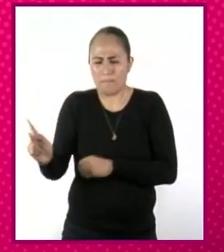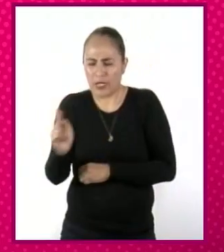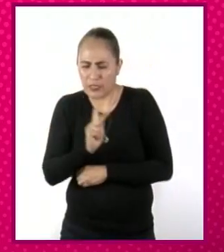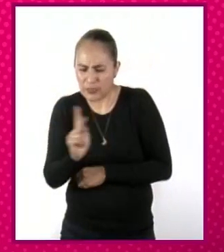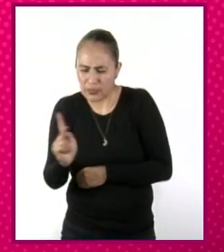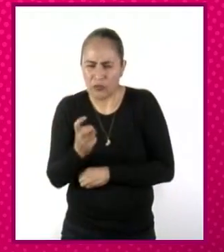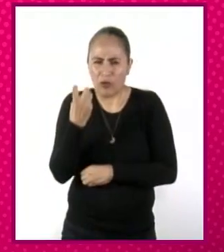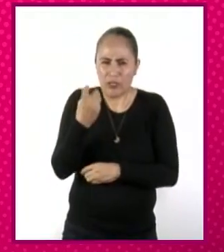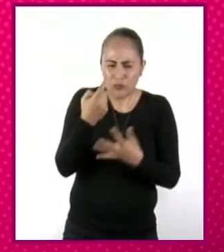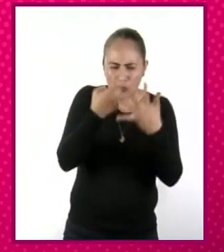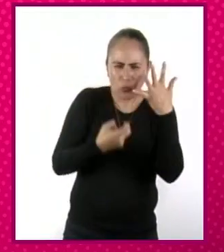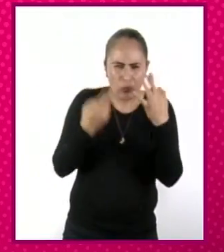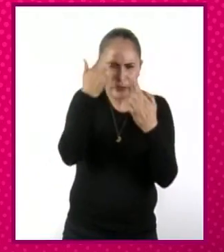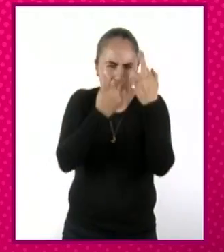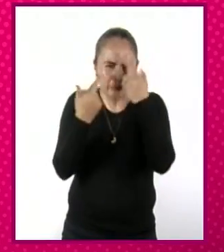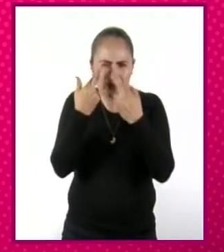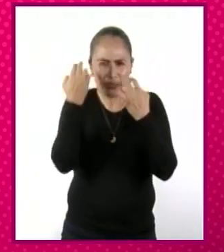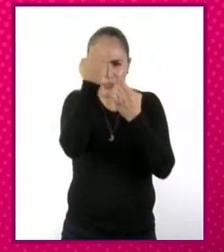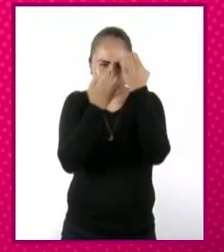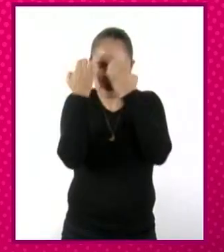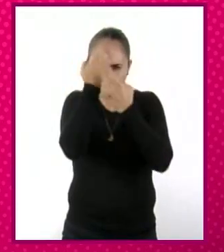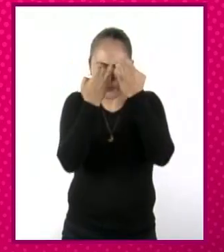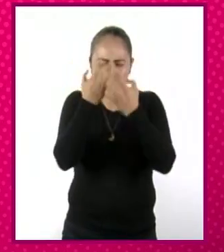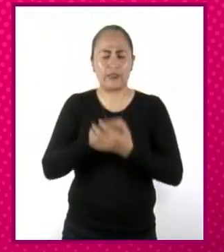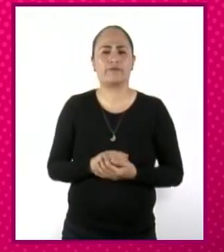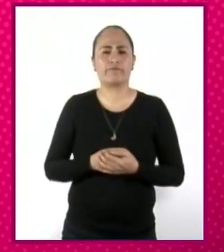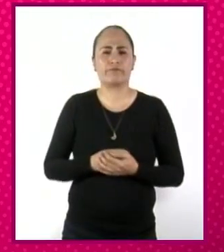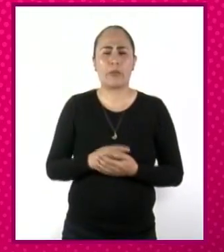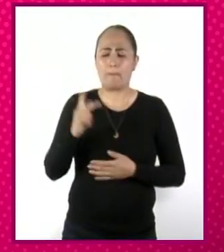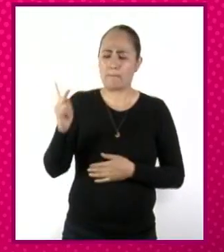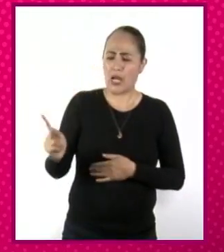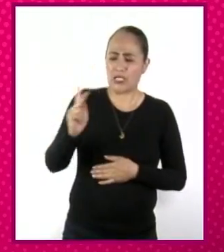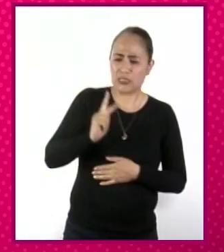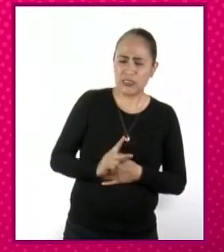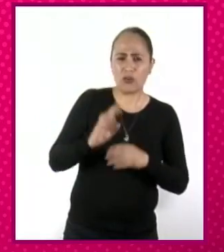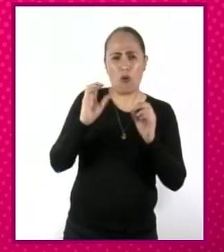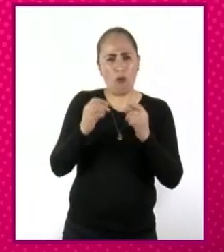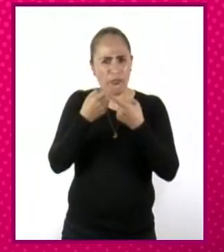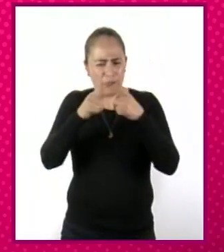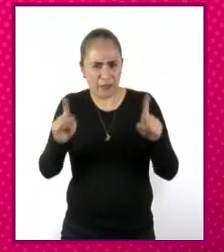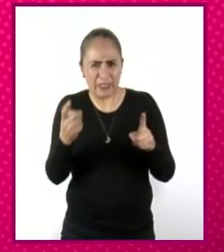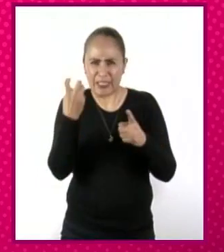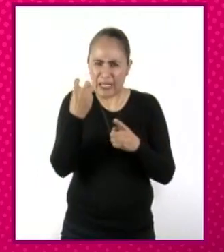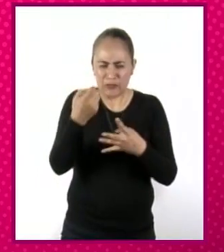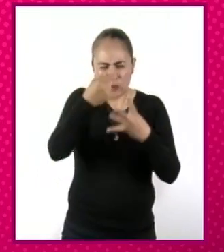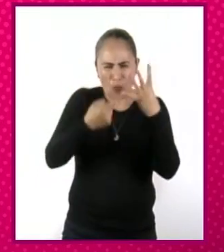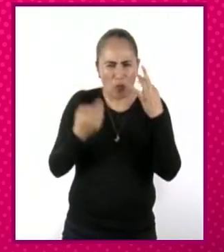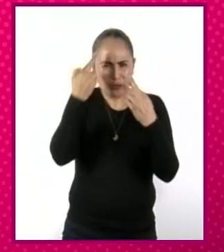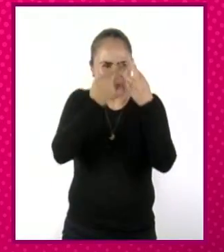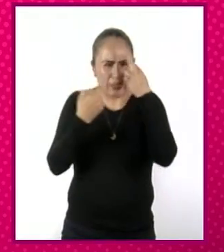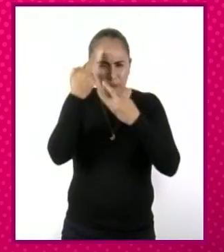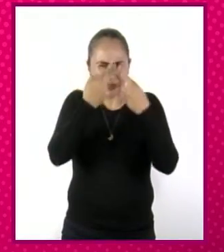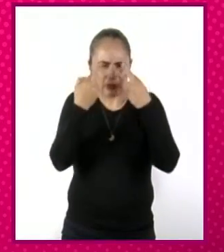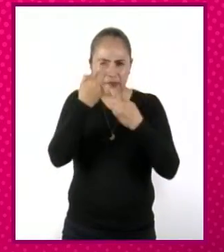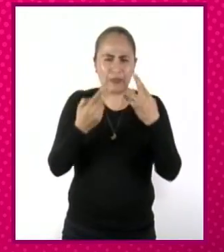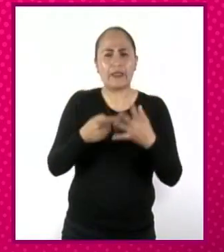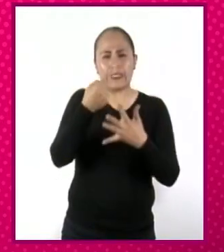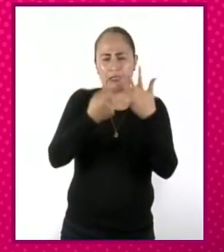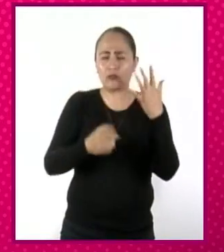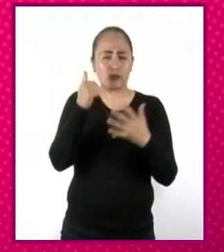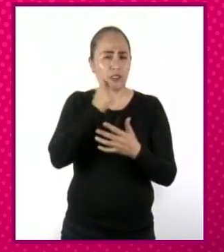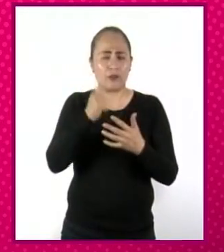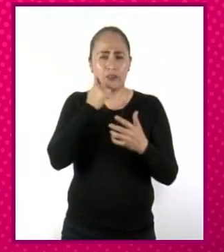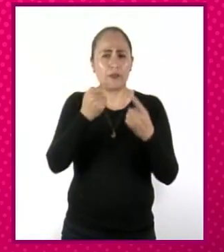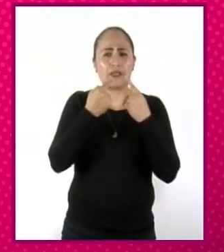ambos países. Y bueno, no queda más que asumir tanto nuestras semejanzas como nuestras diferencias y trabajar más en las primeras para mantener un diálogo abierto entre